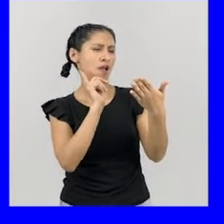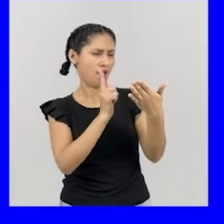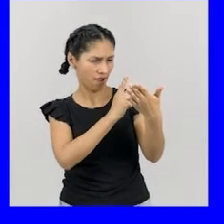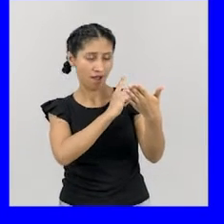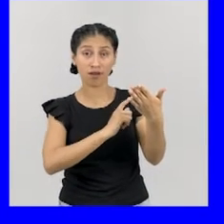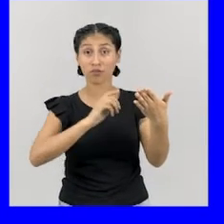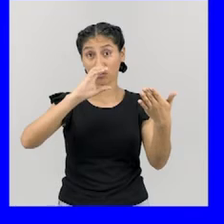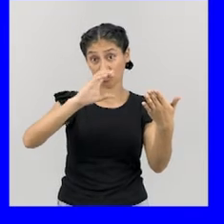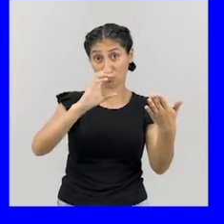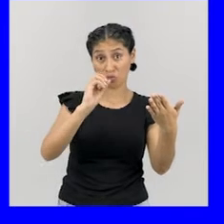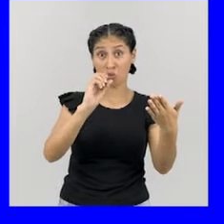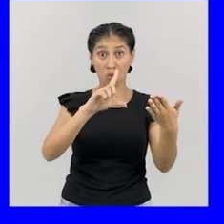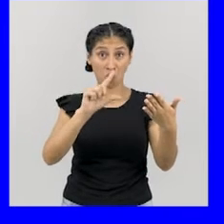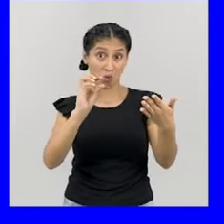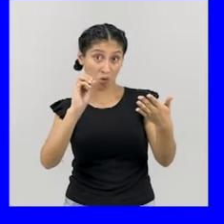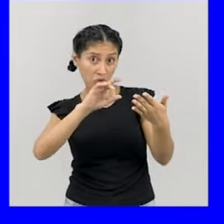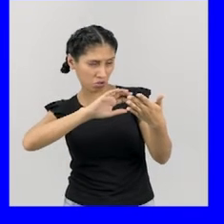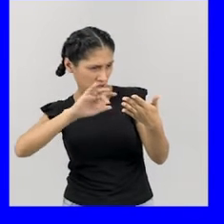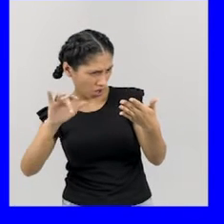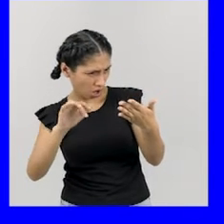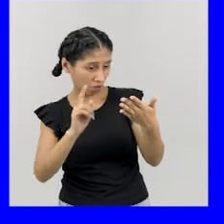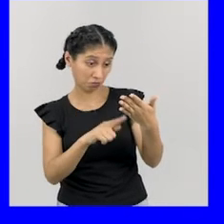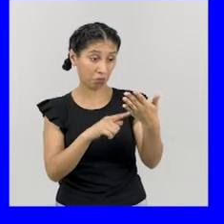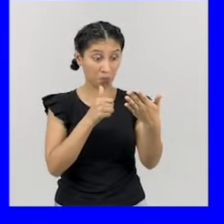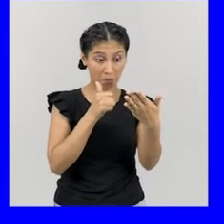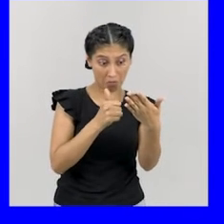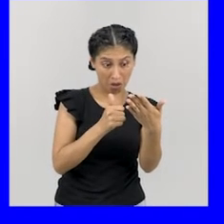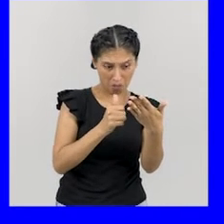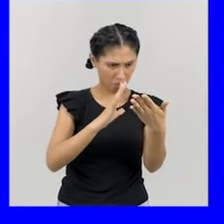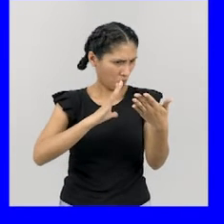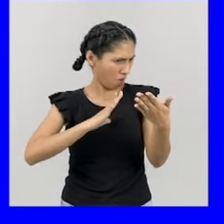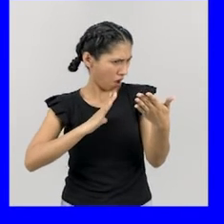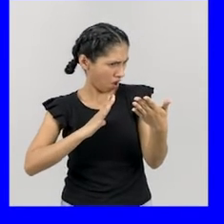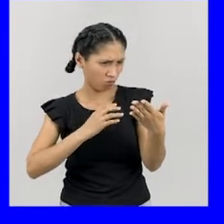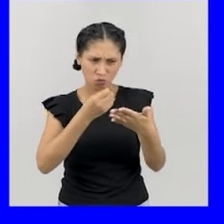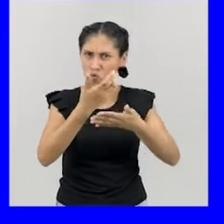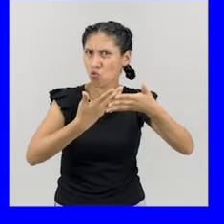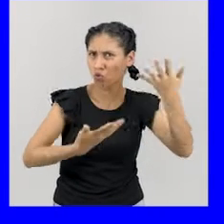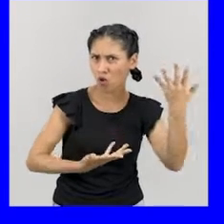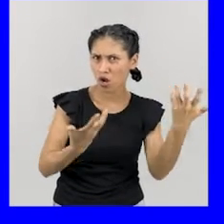si es coloquial, culto, vulgar, técnico, etc.